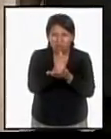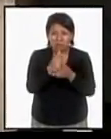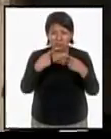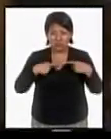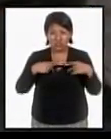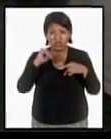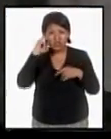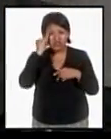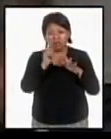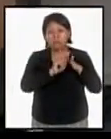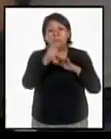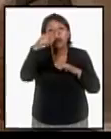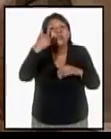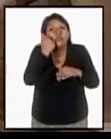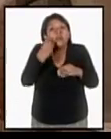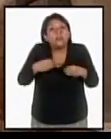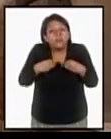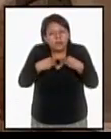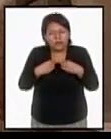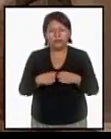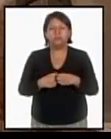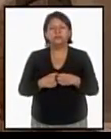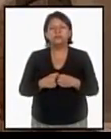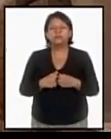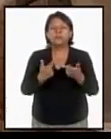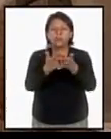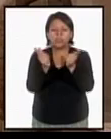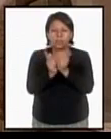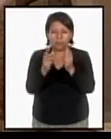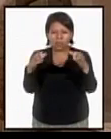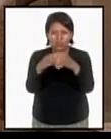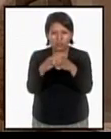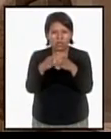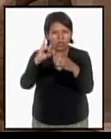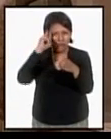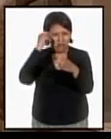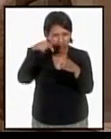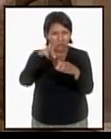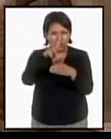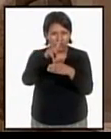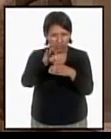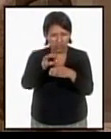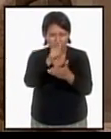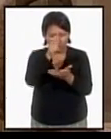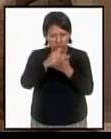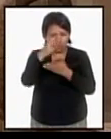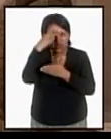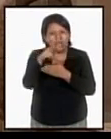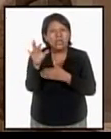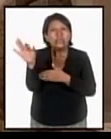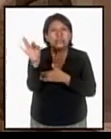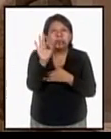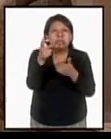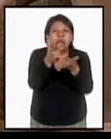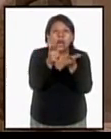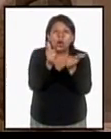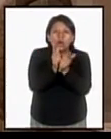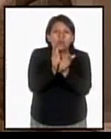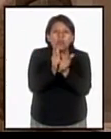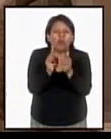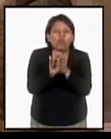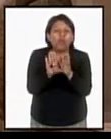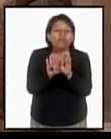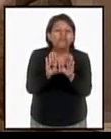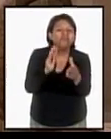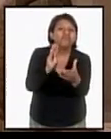razones de mera supervivencia. La población de indígenas migrantes aquí en la Ciudad de México quizás sea uno de los grupos más invisibles,